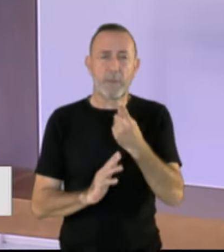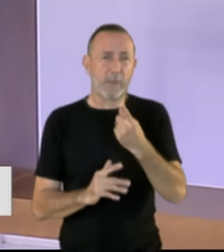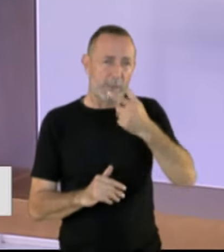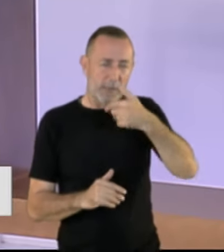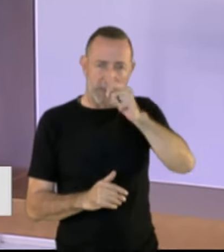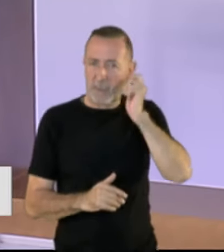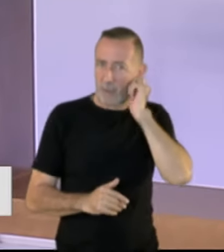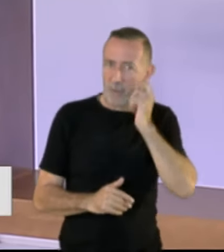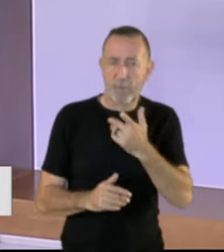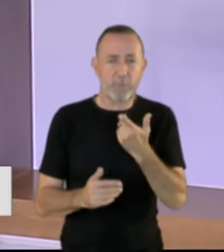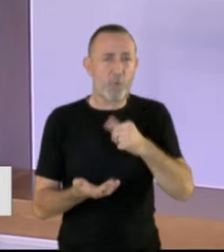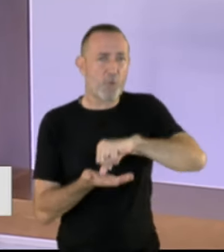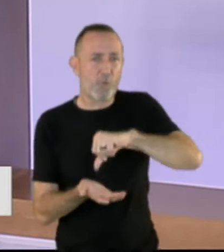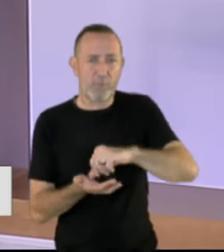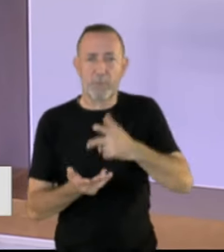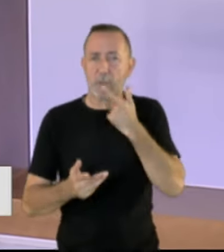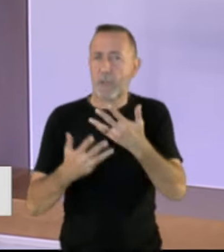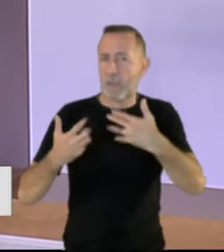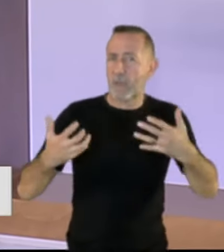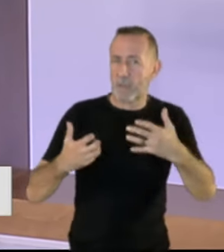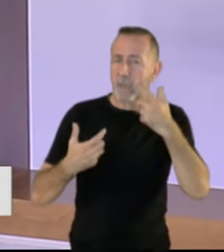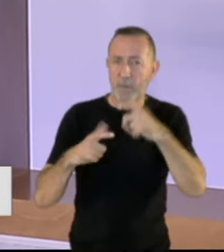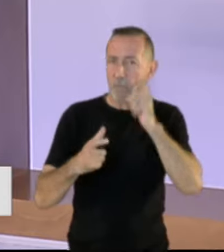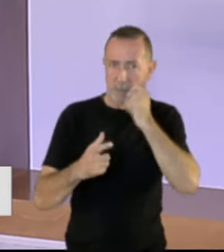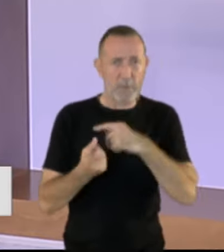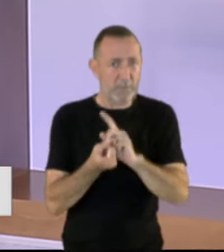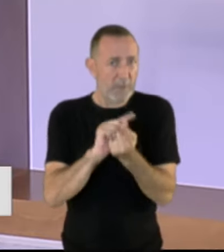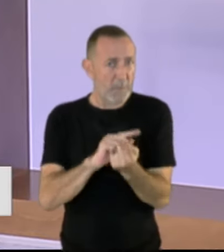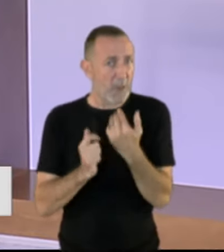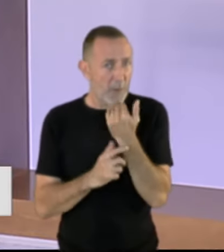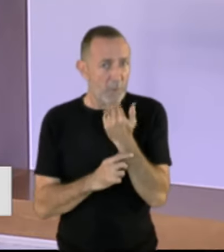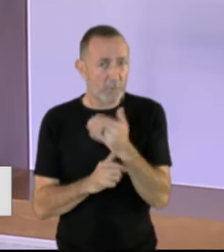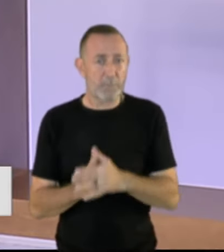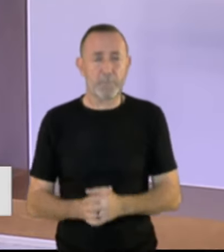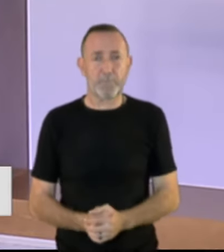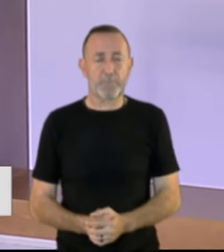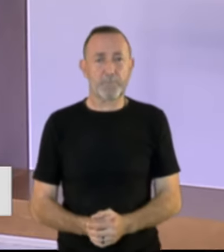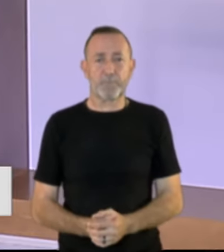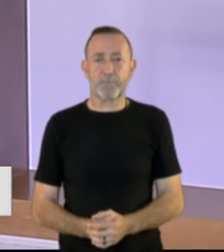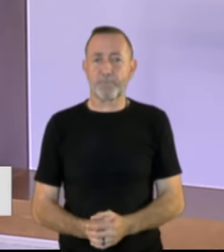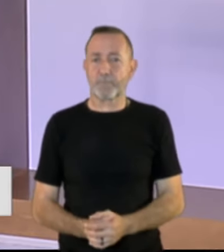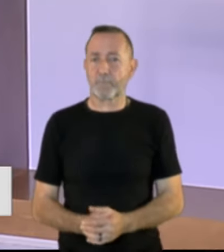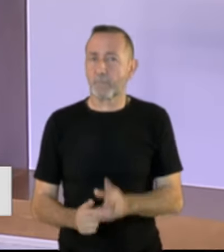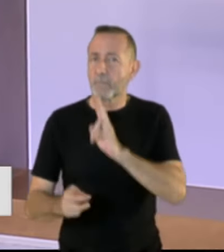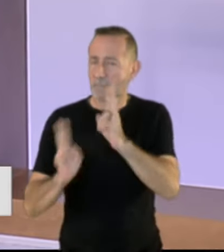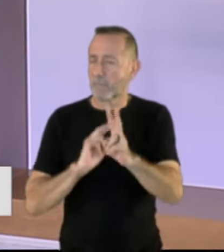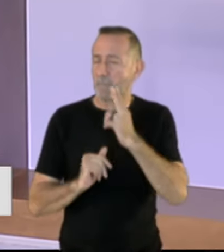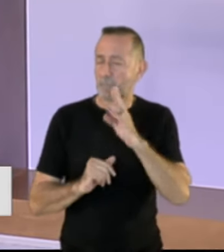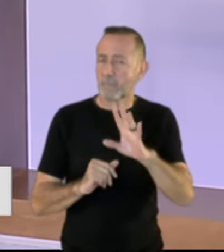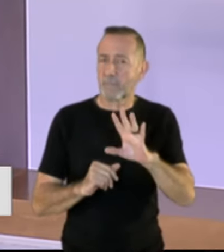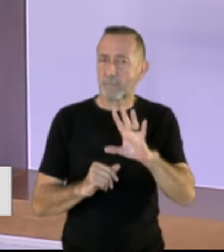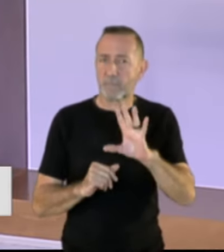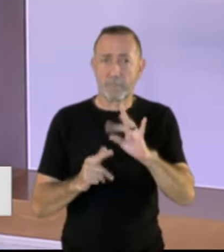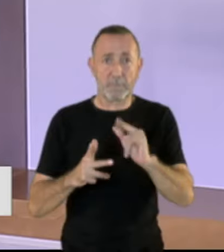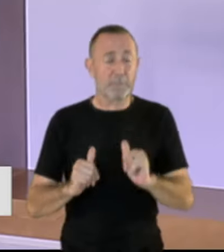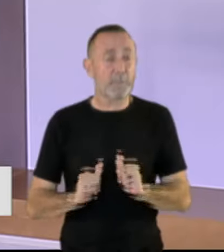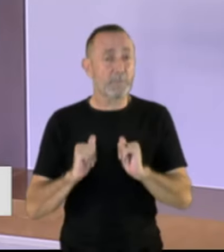evolucionado han cambiado en algo sí eh Sí pero también tengo que decir algo en en el principio de del género de reggaetón era un